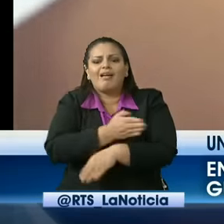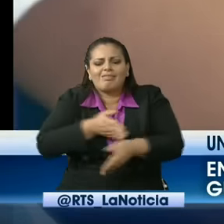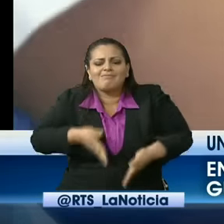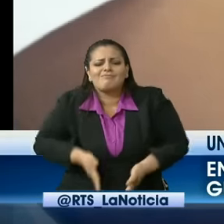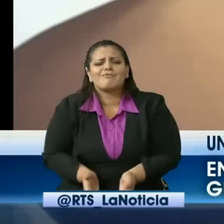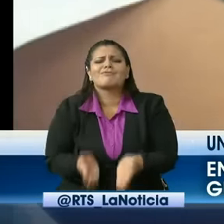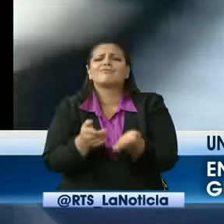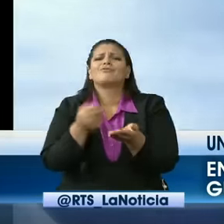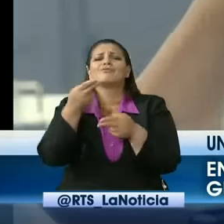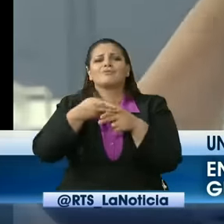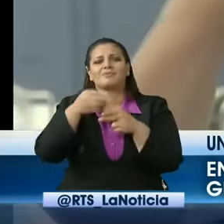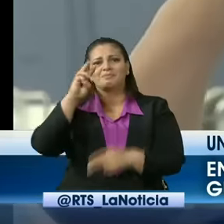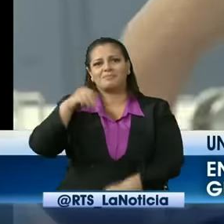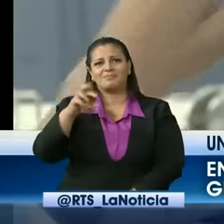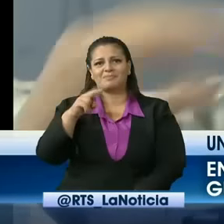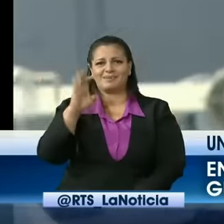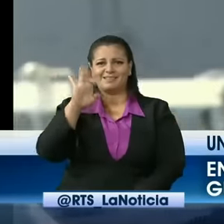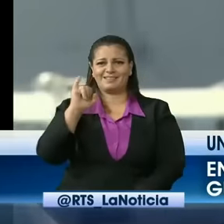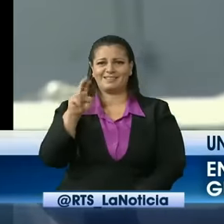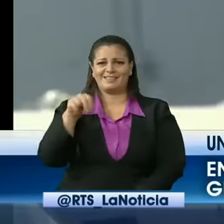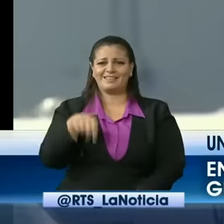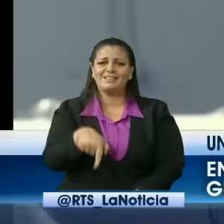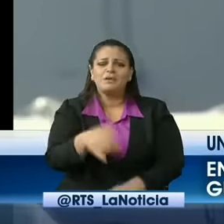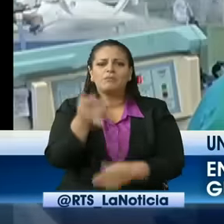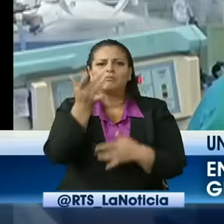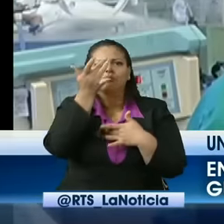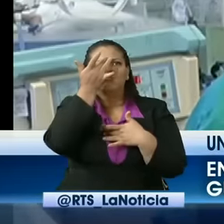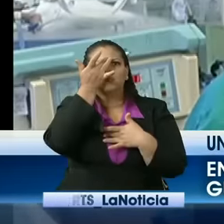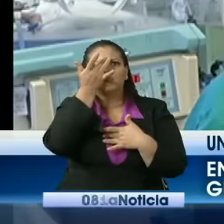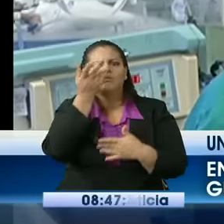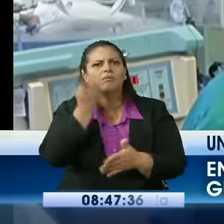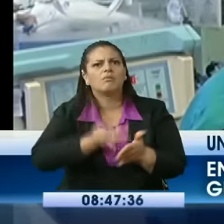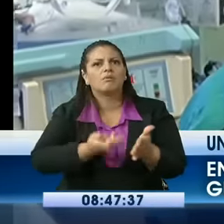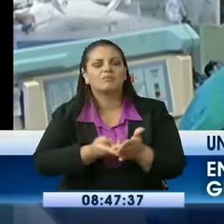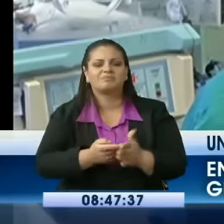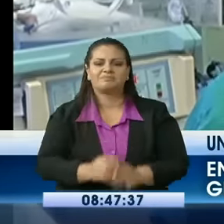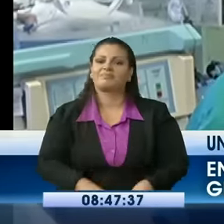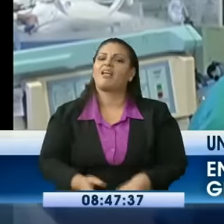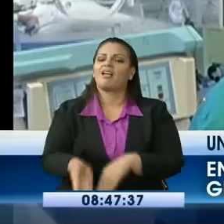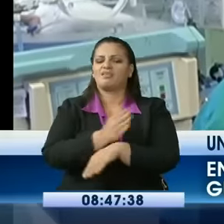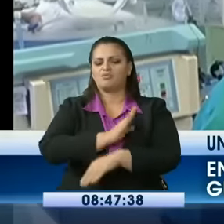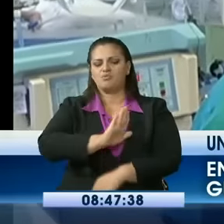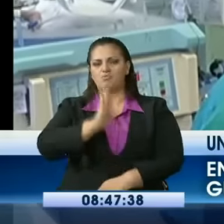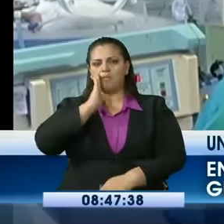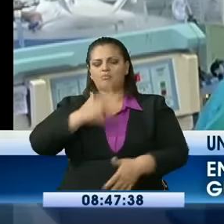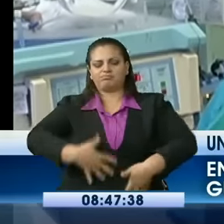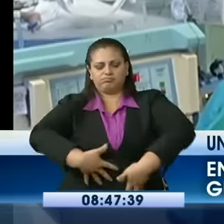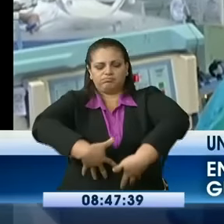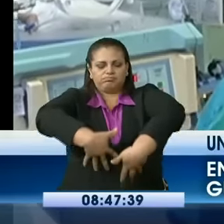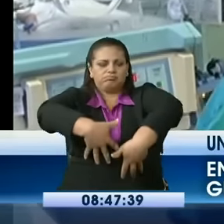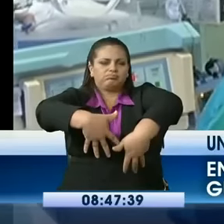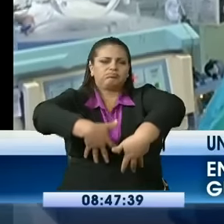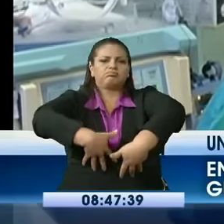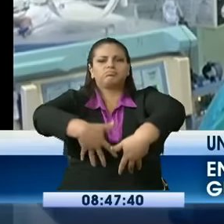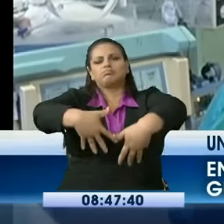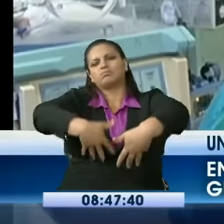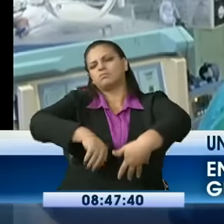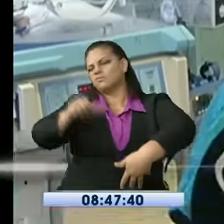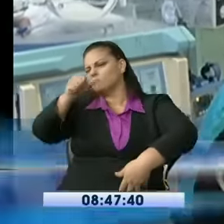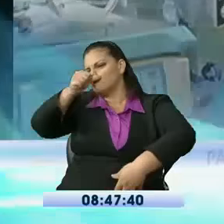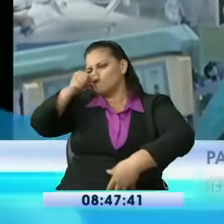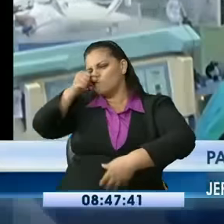una sombra durante su periodo de gestación. De que la madre consumía porque el niño presentó toda la sintomatología propia